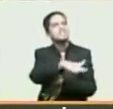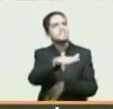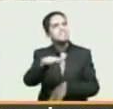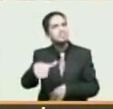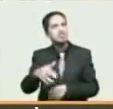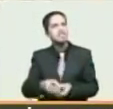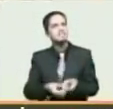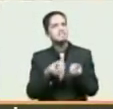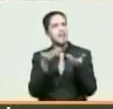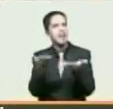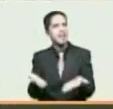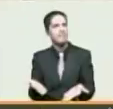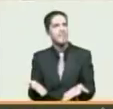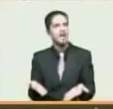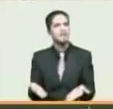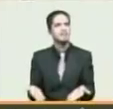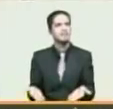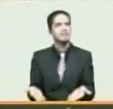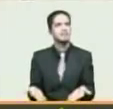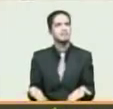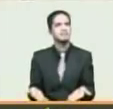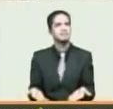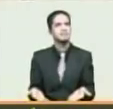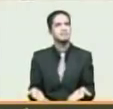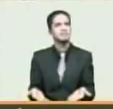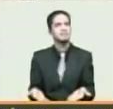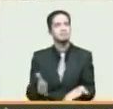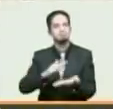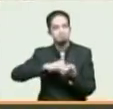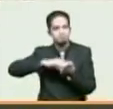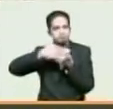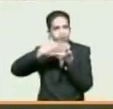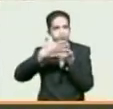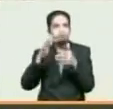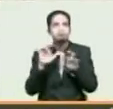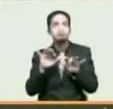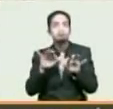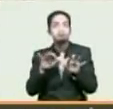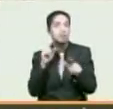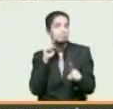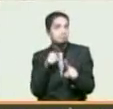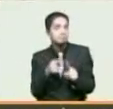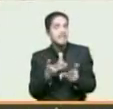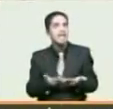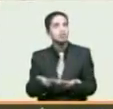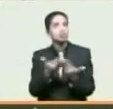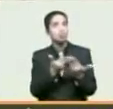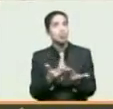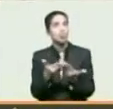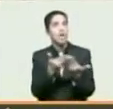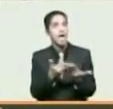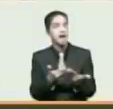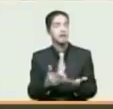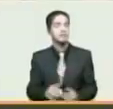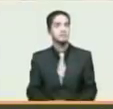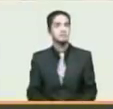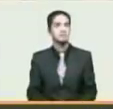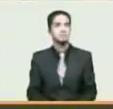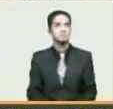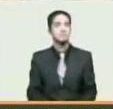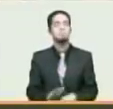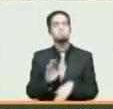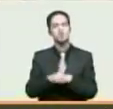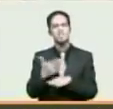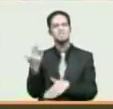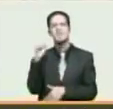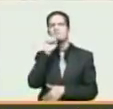les entrega una canaimita, una computadora para que estudie, para igualar. Porque la vieja